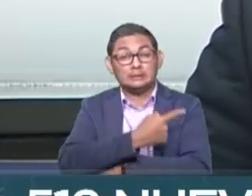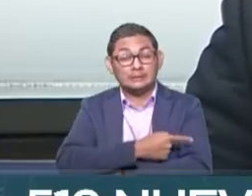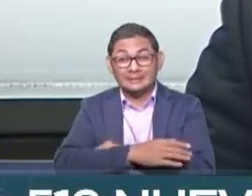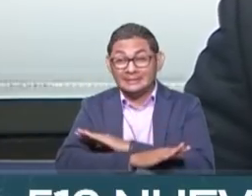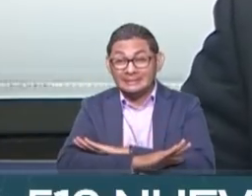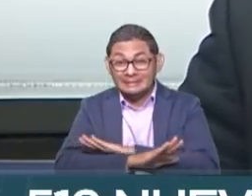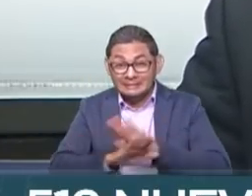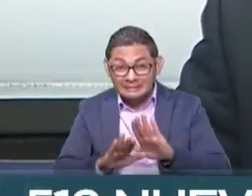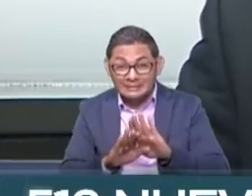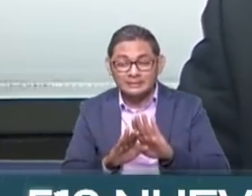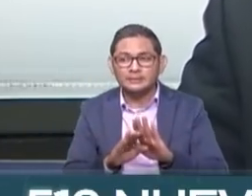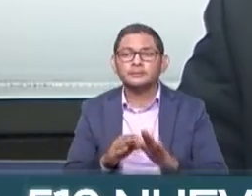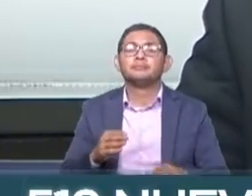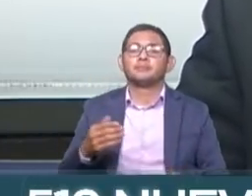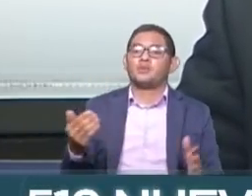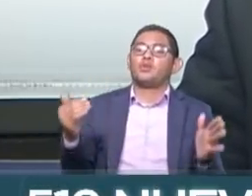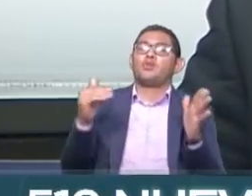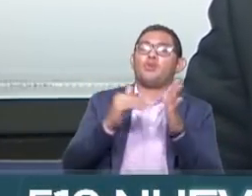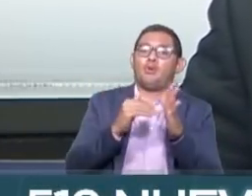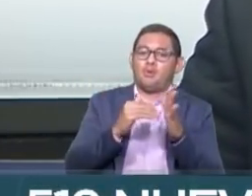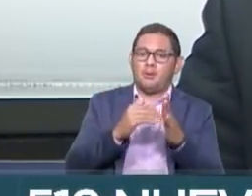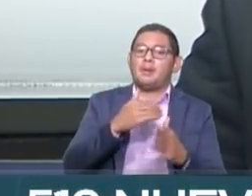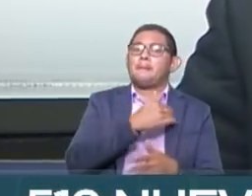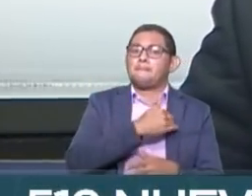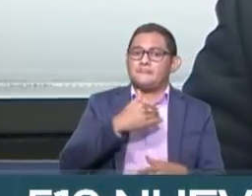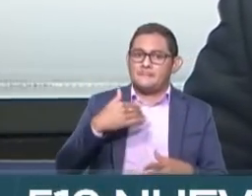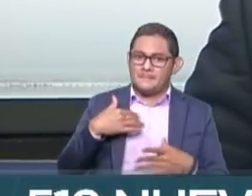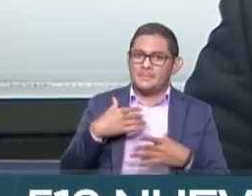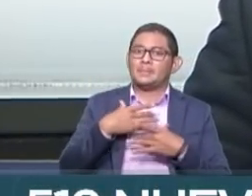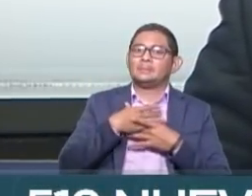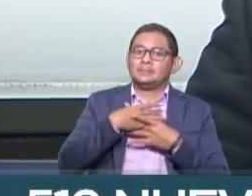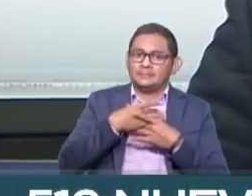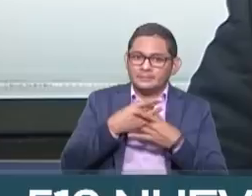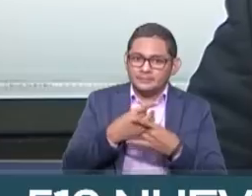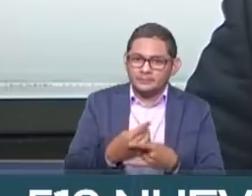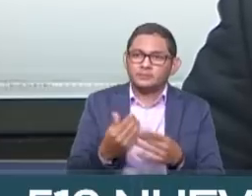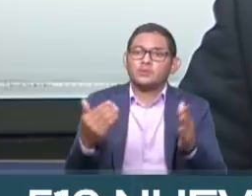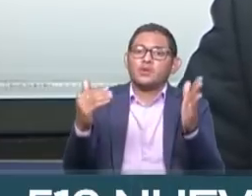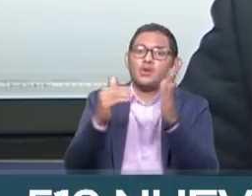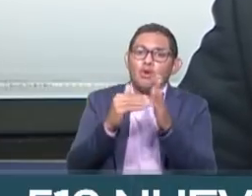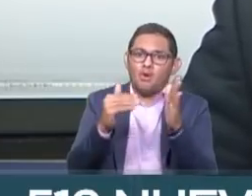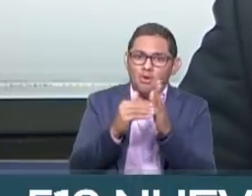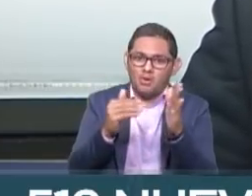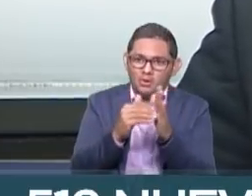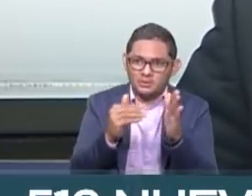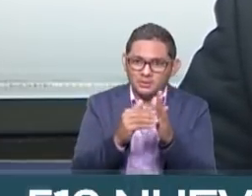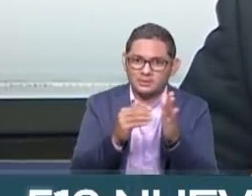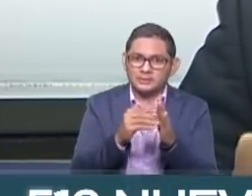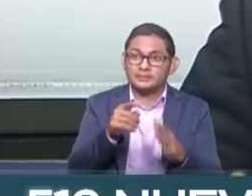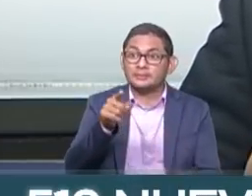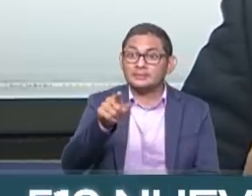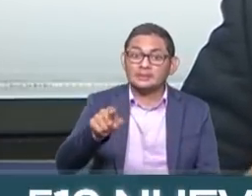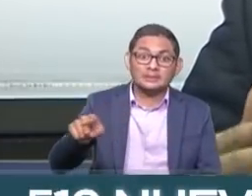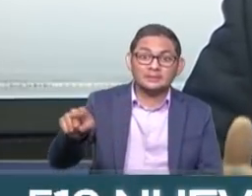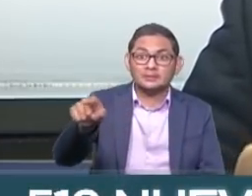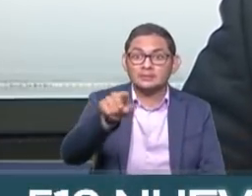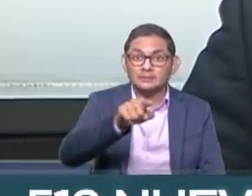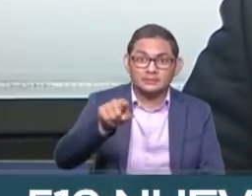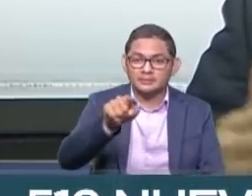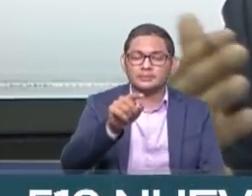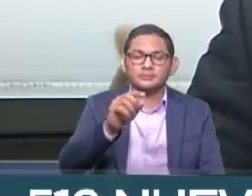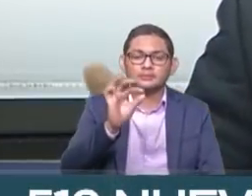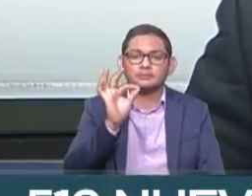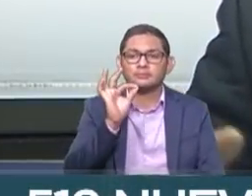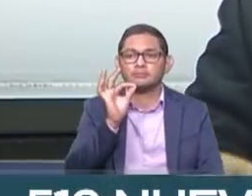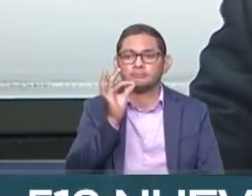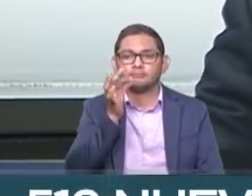el MinSA le estará realizando a ambas poblaciones, residentes y nacionales, y a aquellos que no cumplen con esta